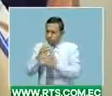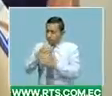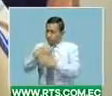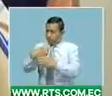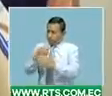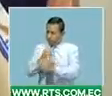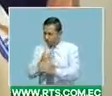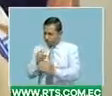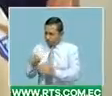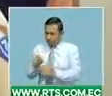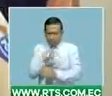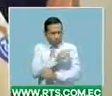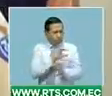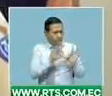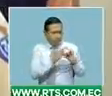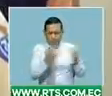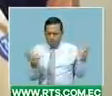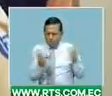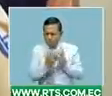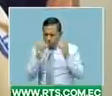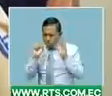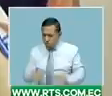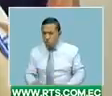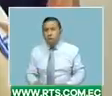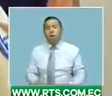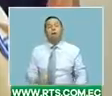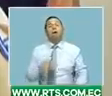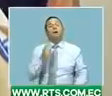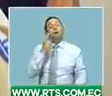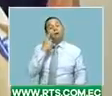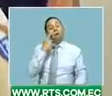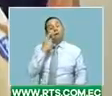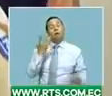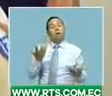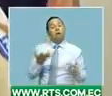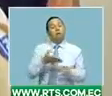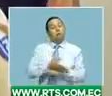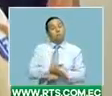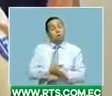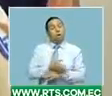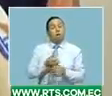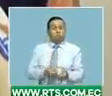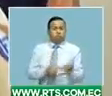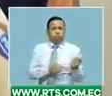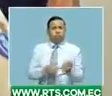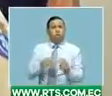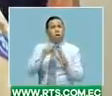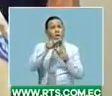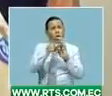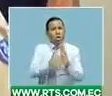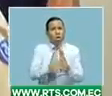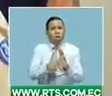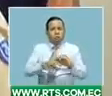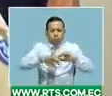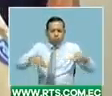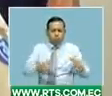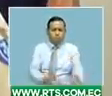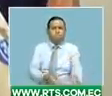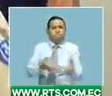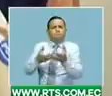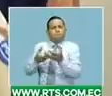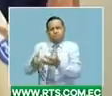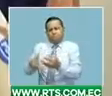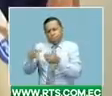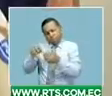sus familiares para que puedan llevar a cabo una inhumación de aquellos familiares que